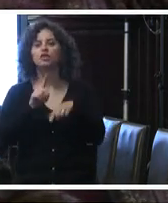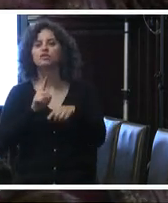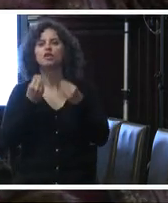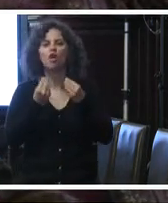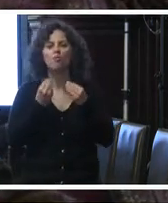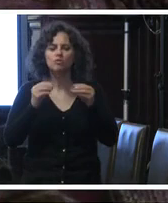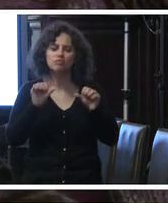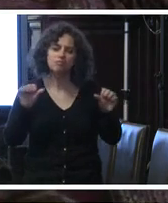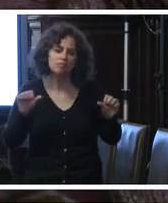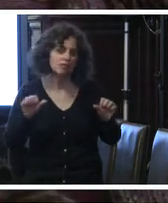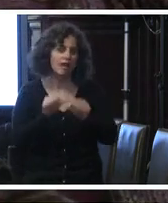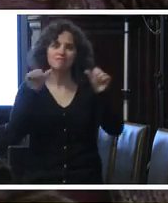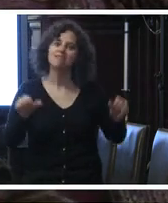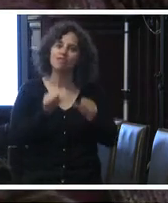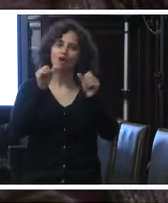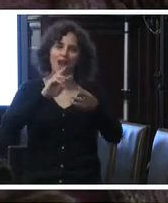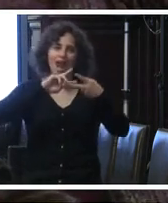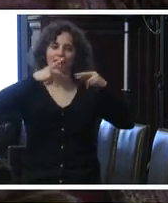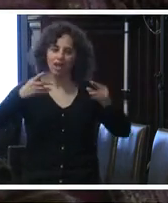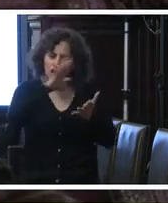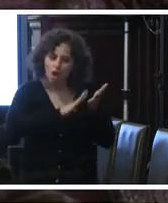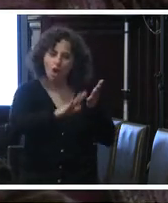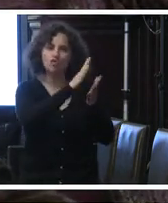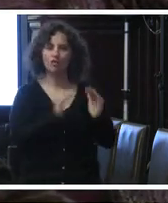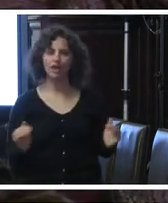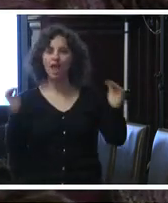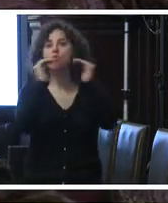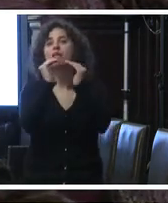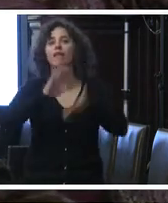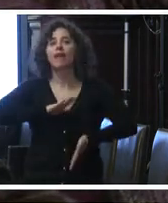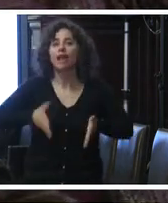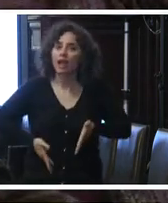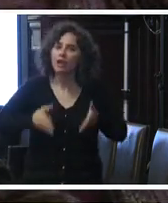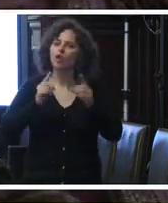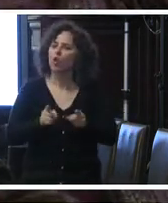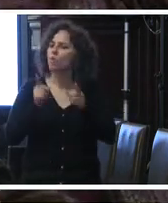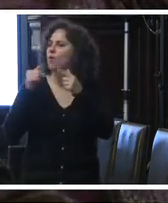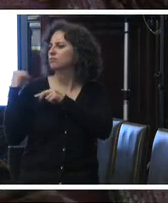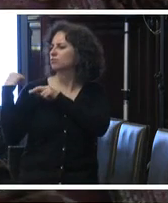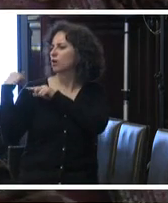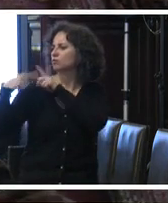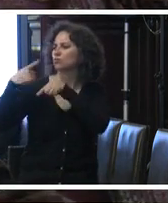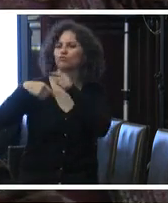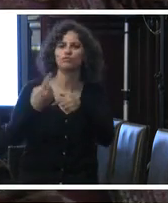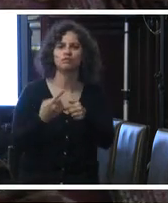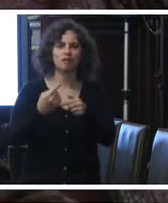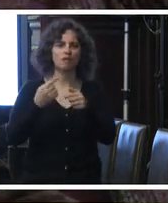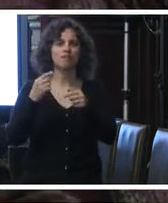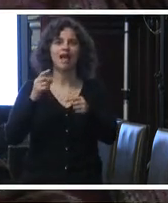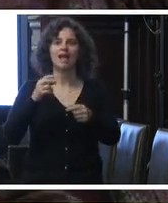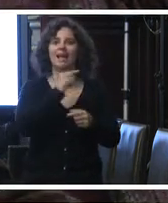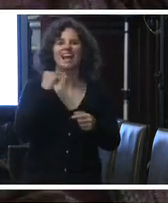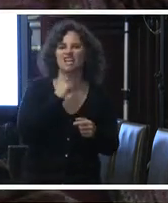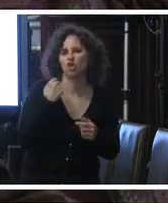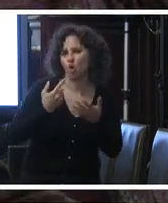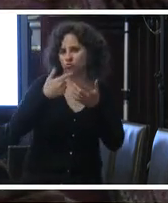está remetiendo en nuestra región sobre la igualdad de género, cómo estas fuerzas conservadoras religiosas